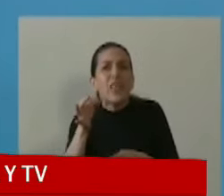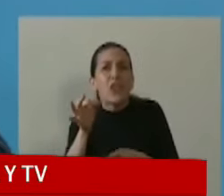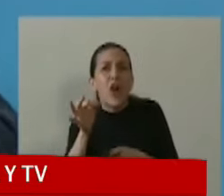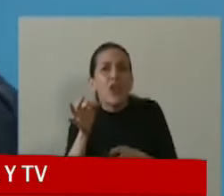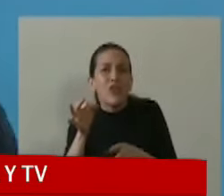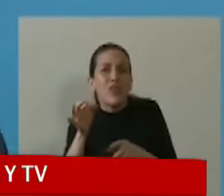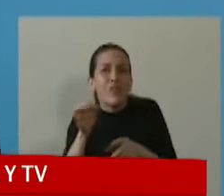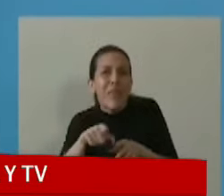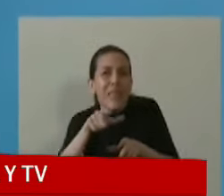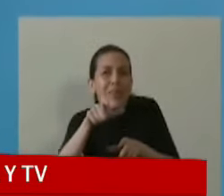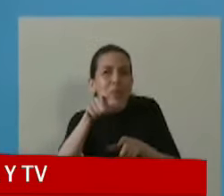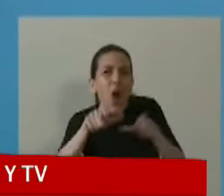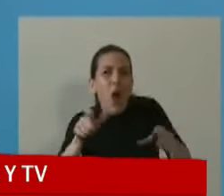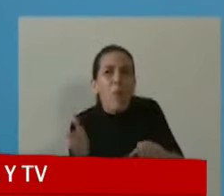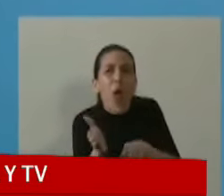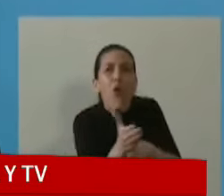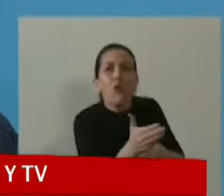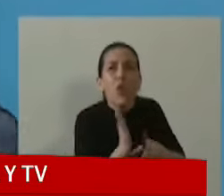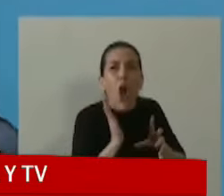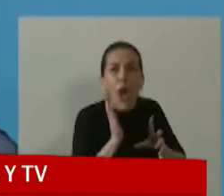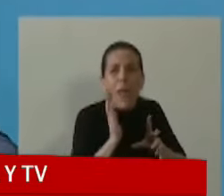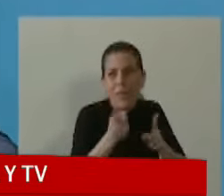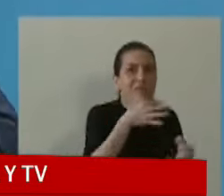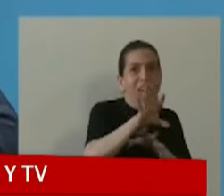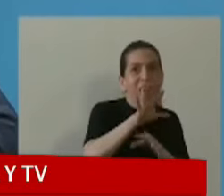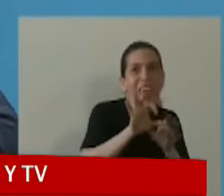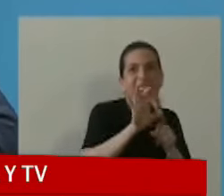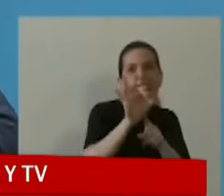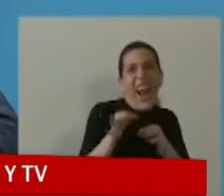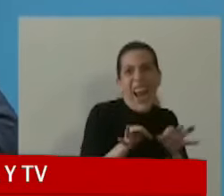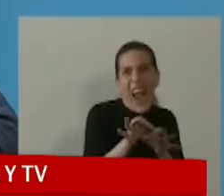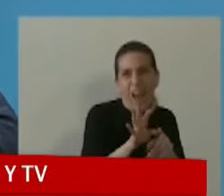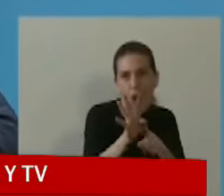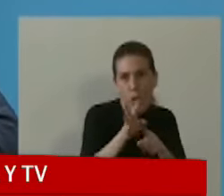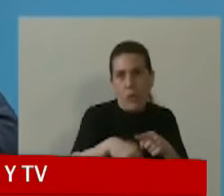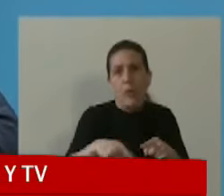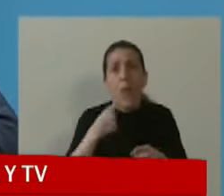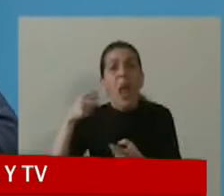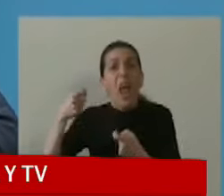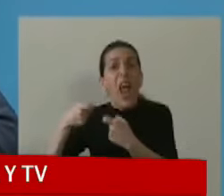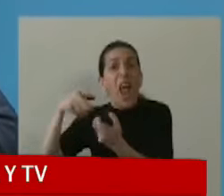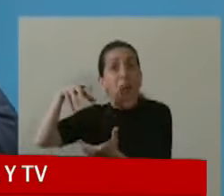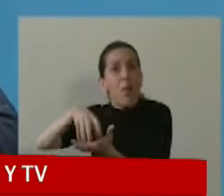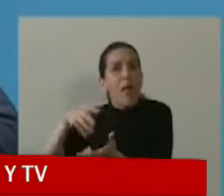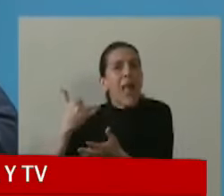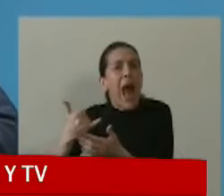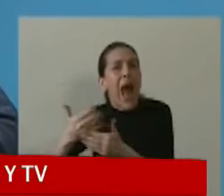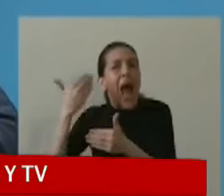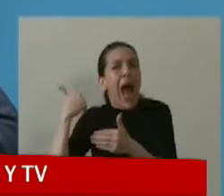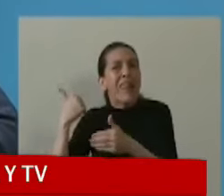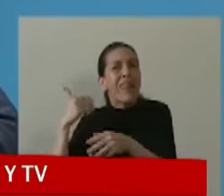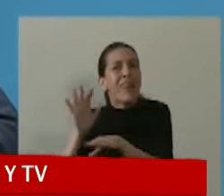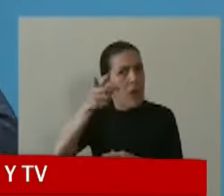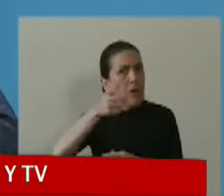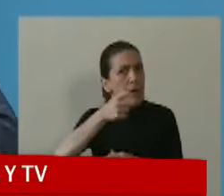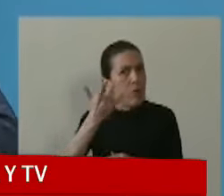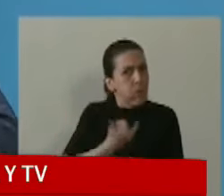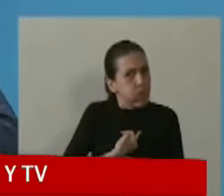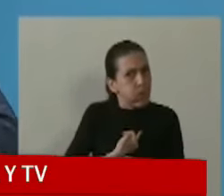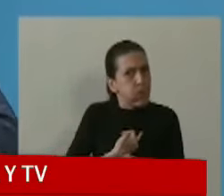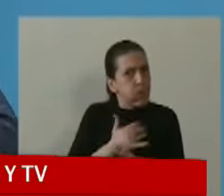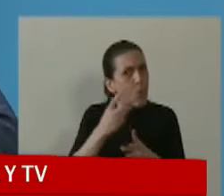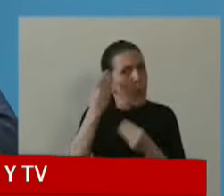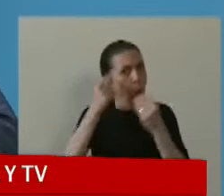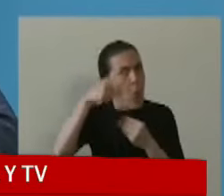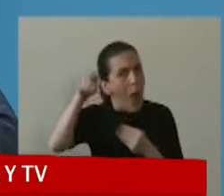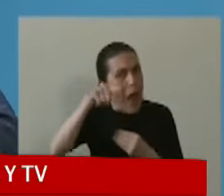pero lo cierto es que cristiano una gota que fue el debate público de saber quién es el que